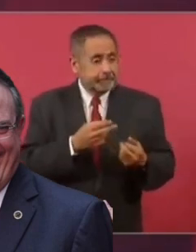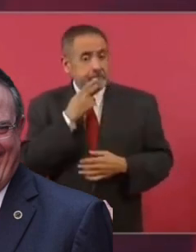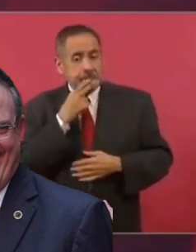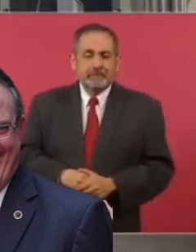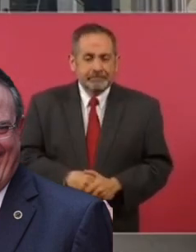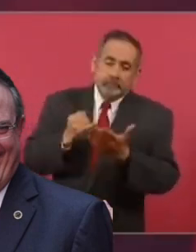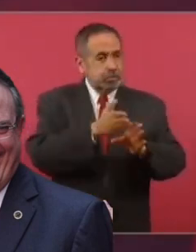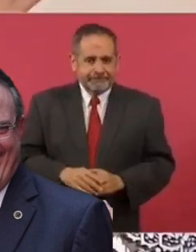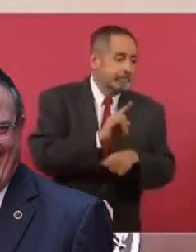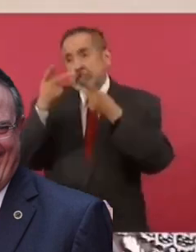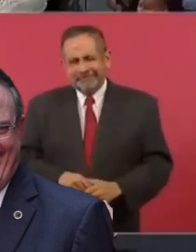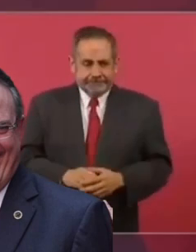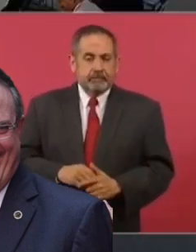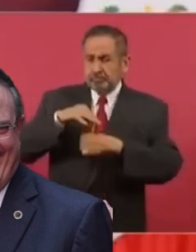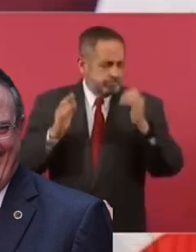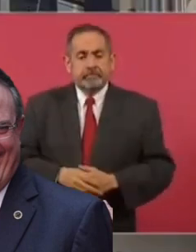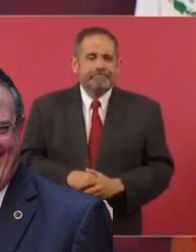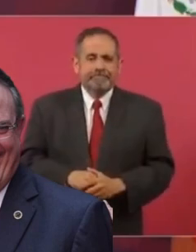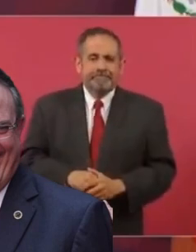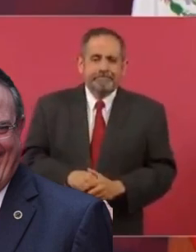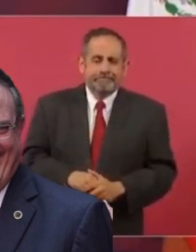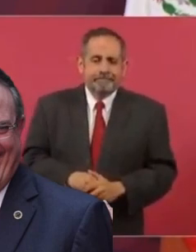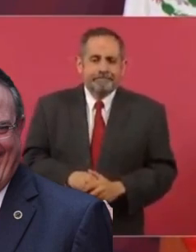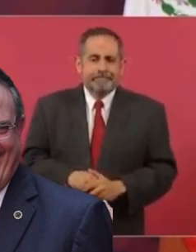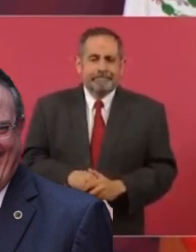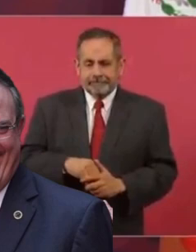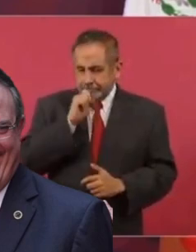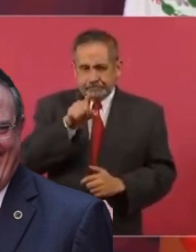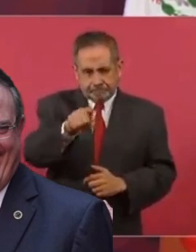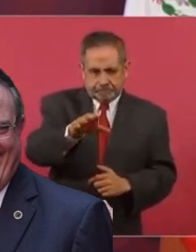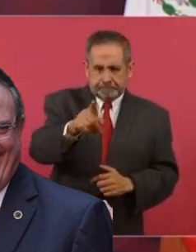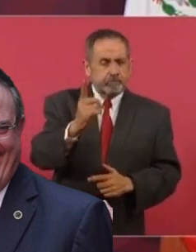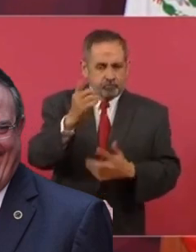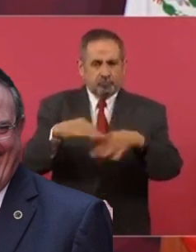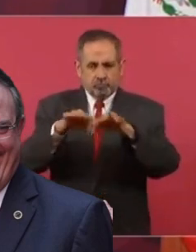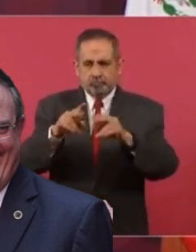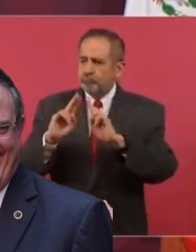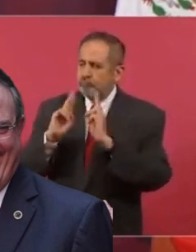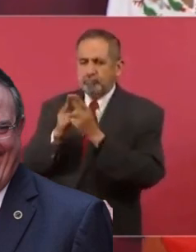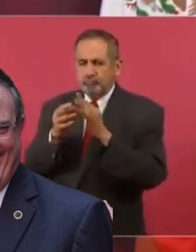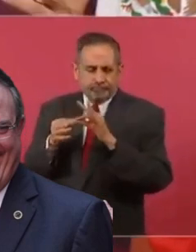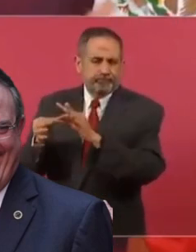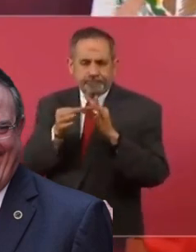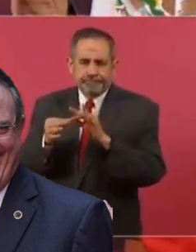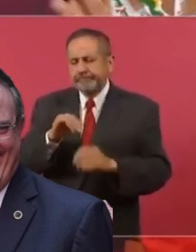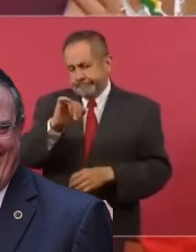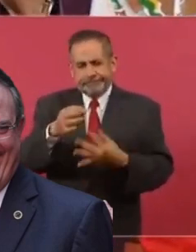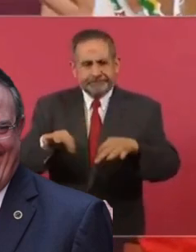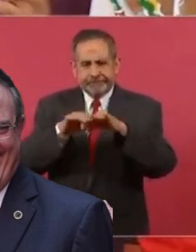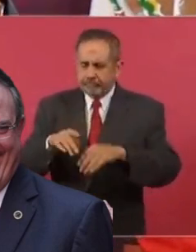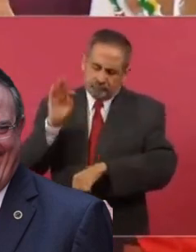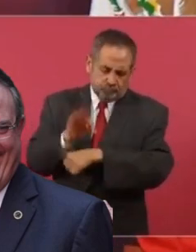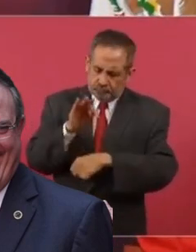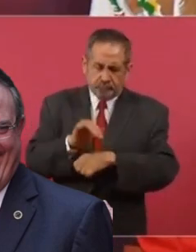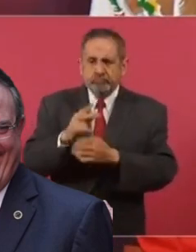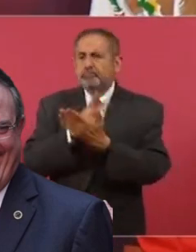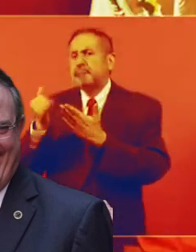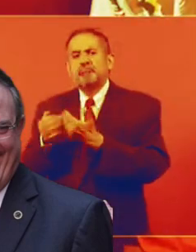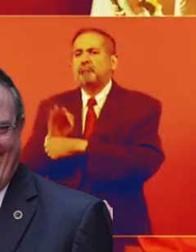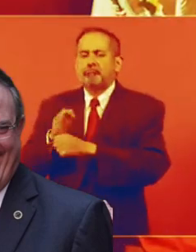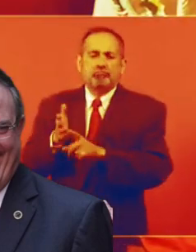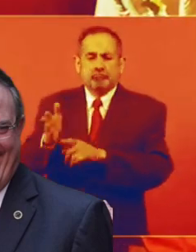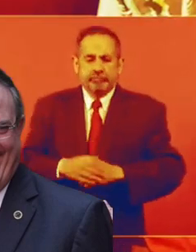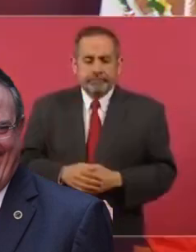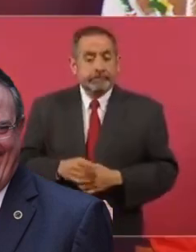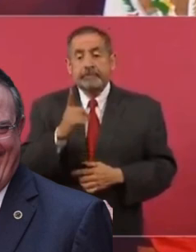utilizar la encuesta. 20 minutos después. Entonces, sí es importante lo de la unidad y es importante que se defienda el proyecto.